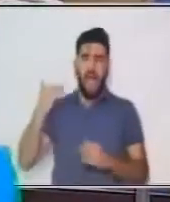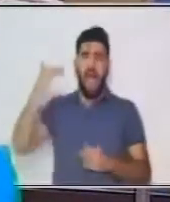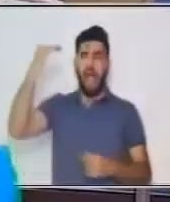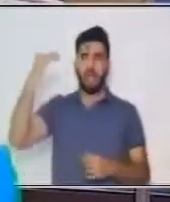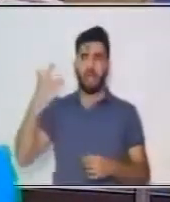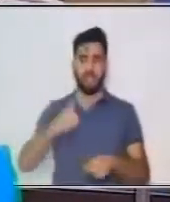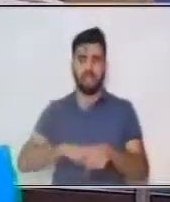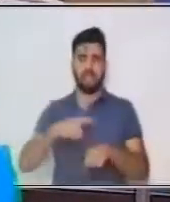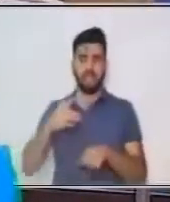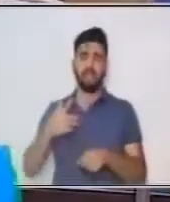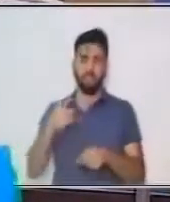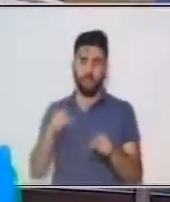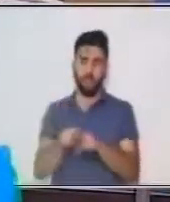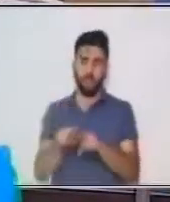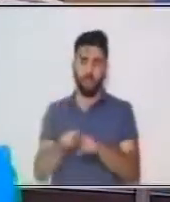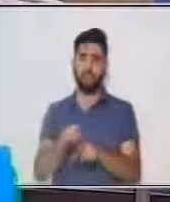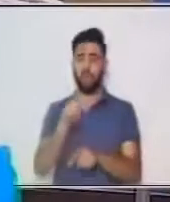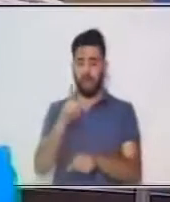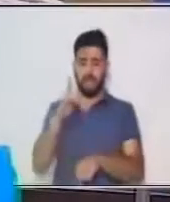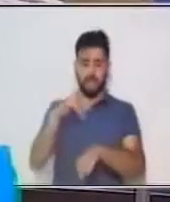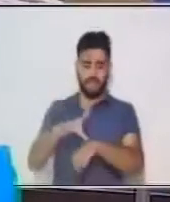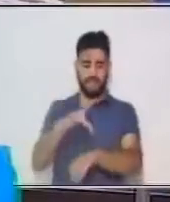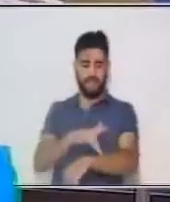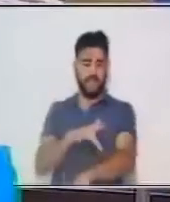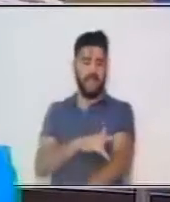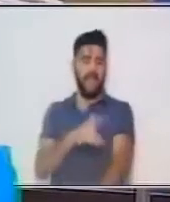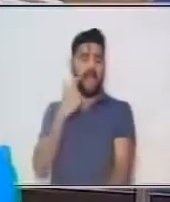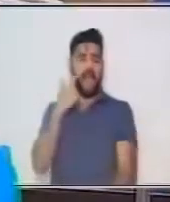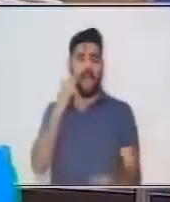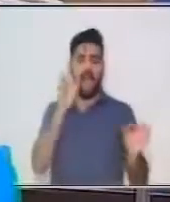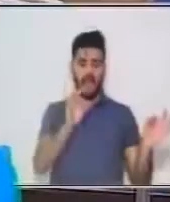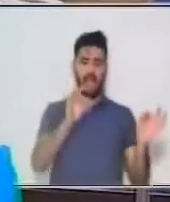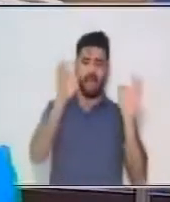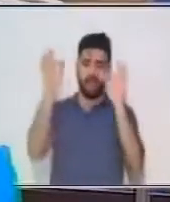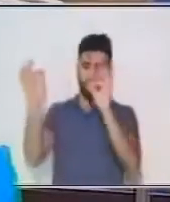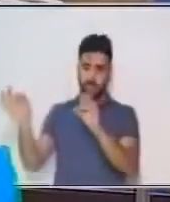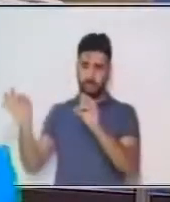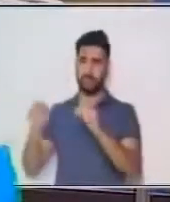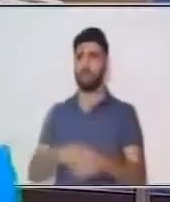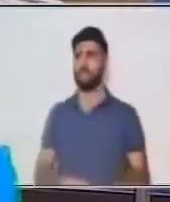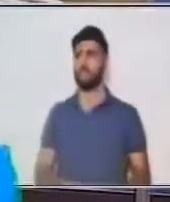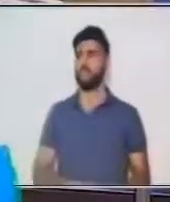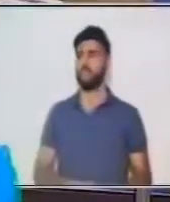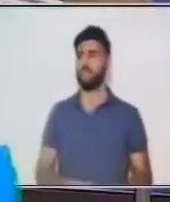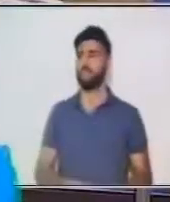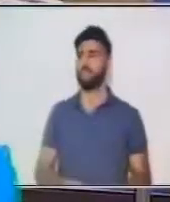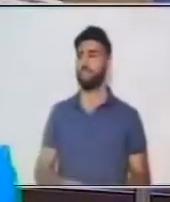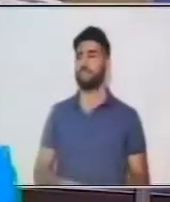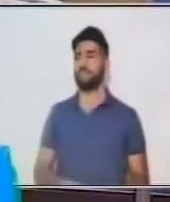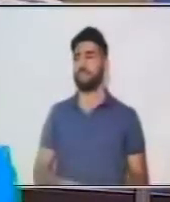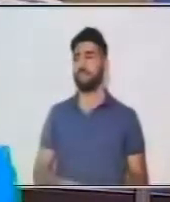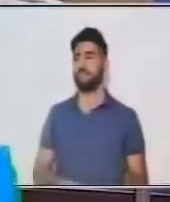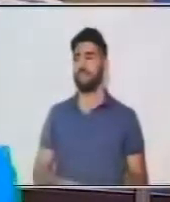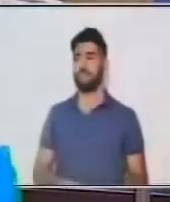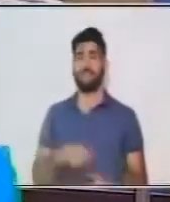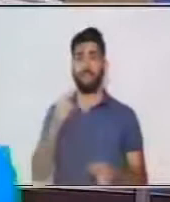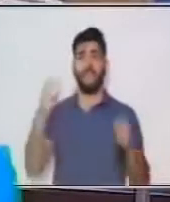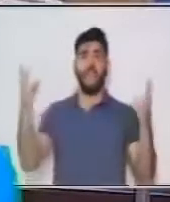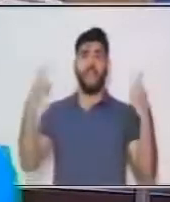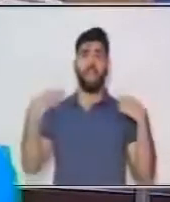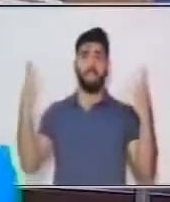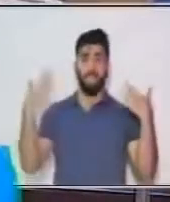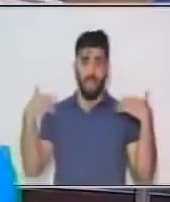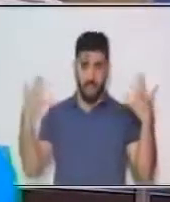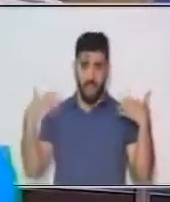la temperatura de la piel? ¿Por medio de qué sentido? Del tacto. El verano es temporada de